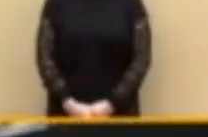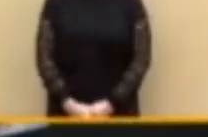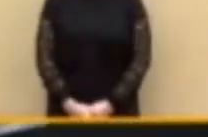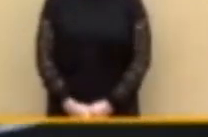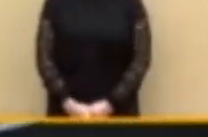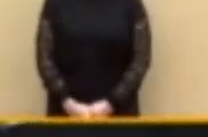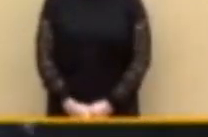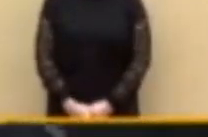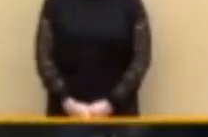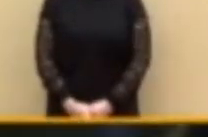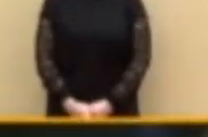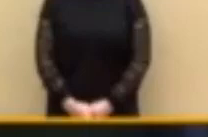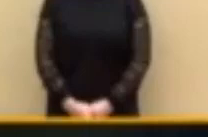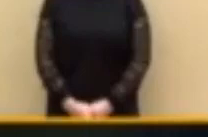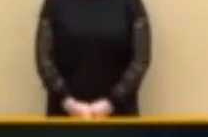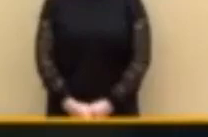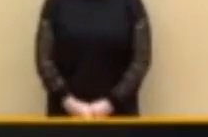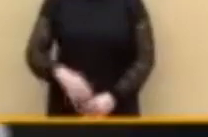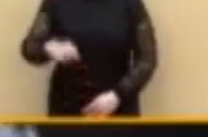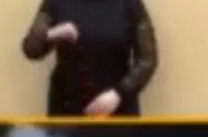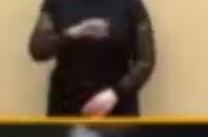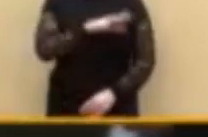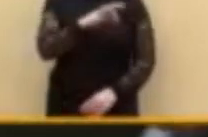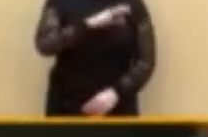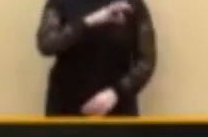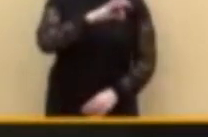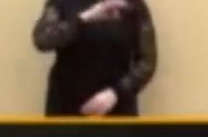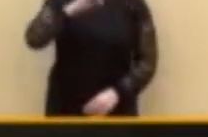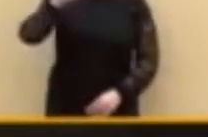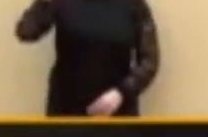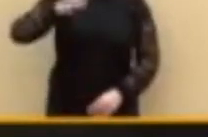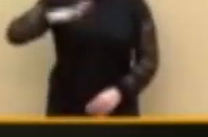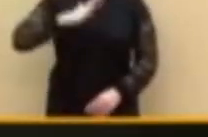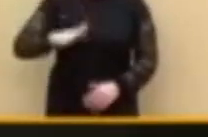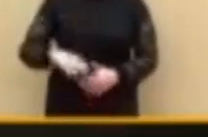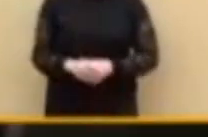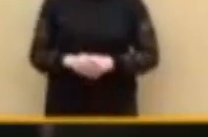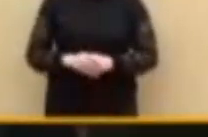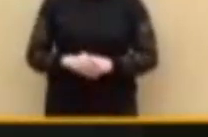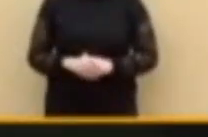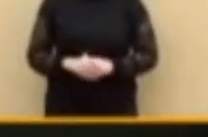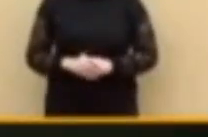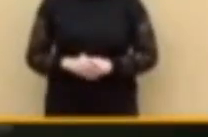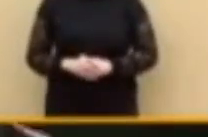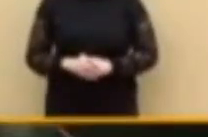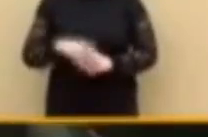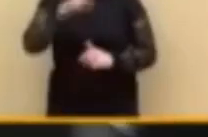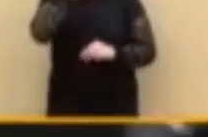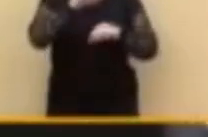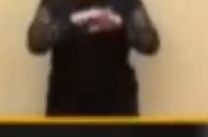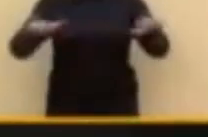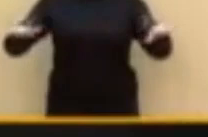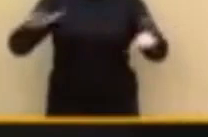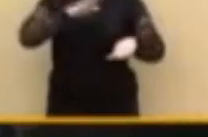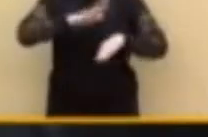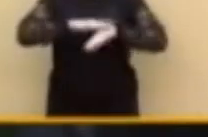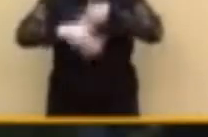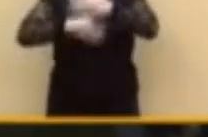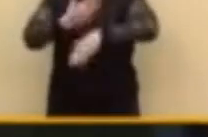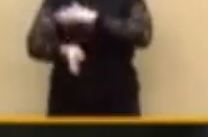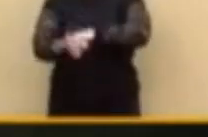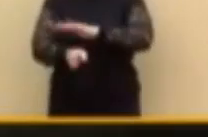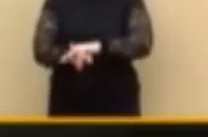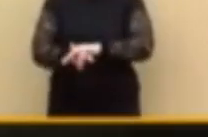del resto de los españoles a mofarse del resto de los diputados a chulear de sus de sus bravatas